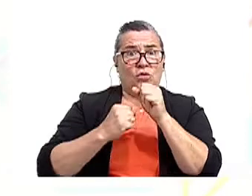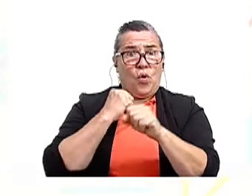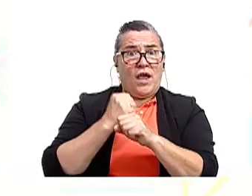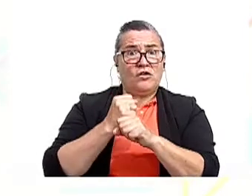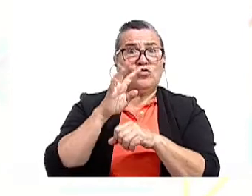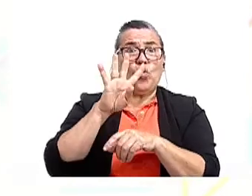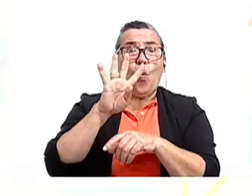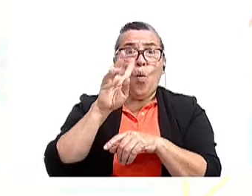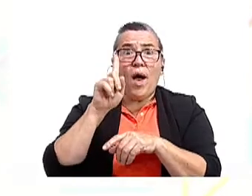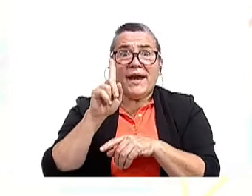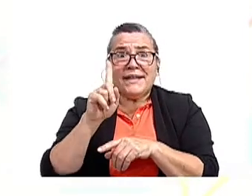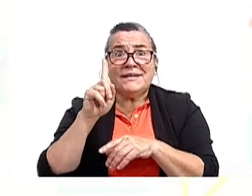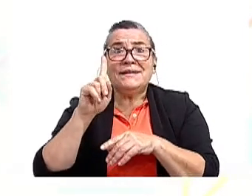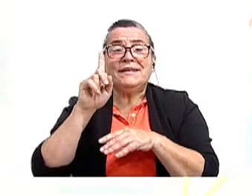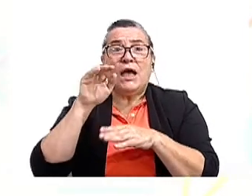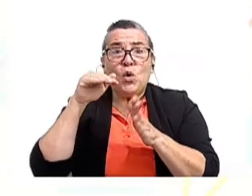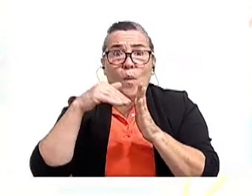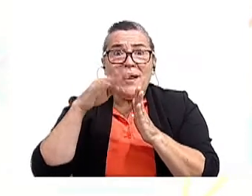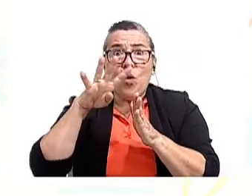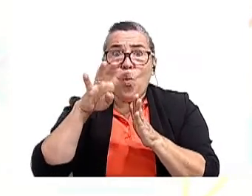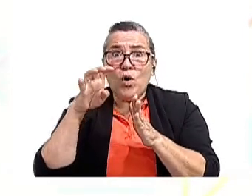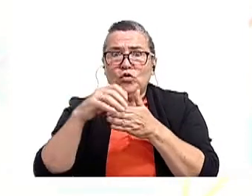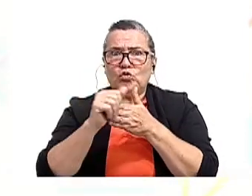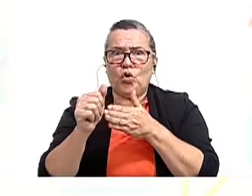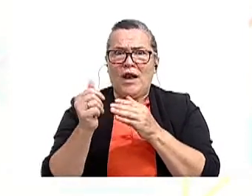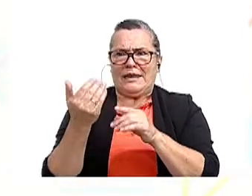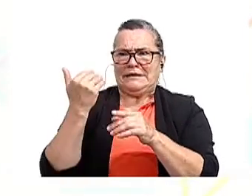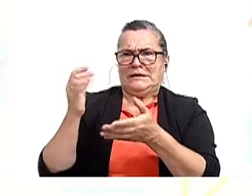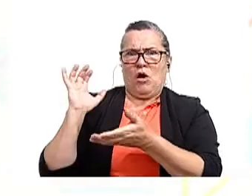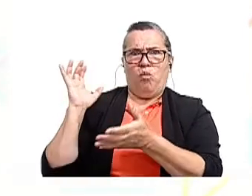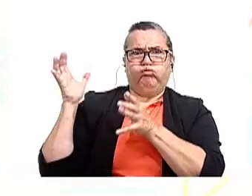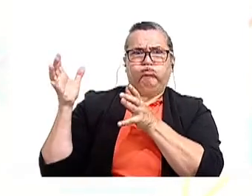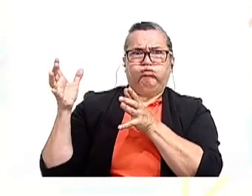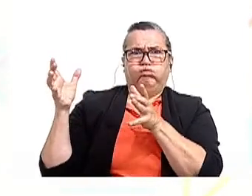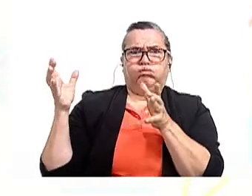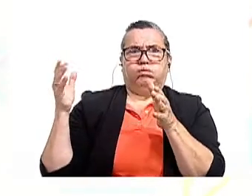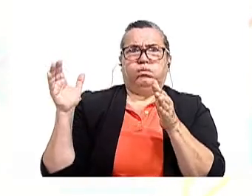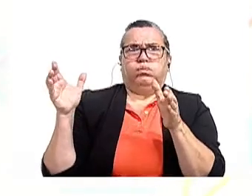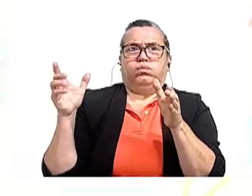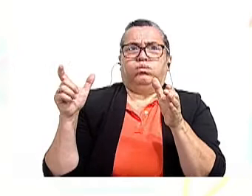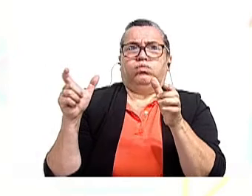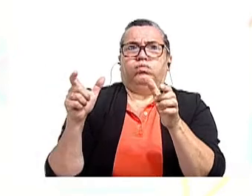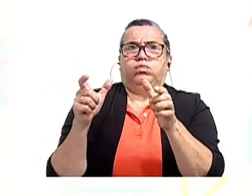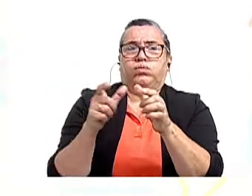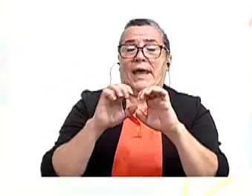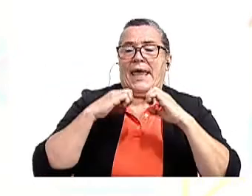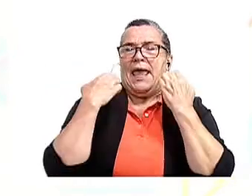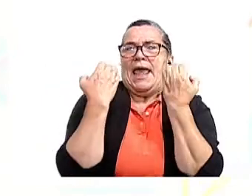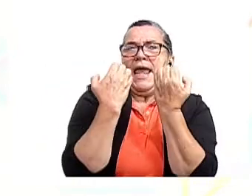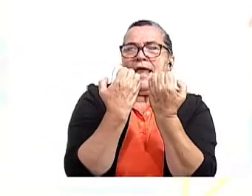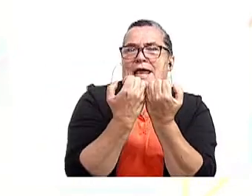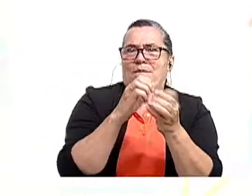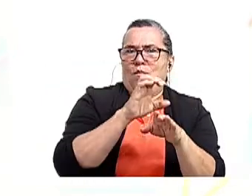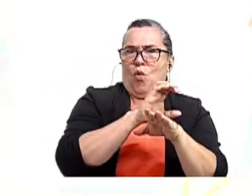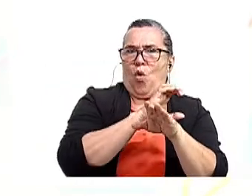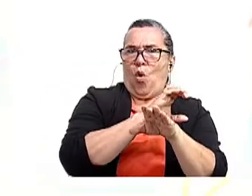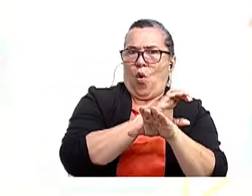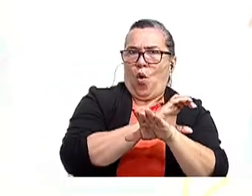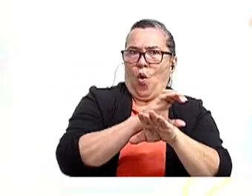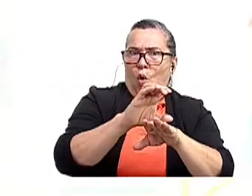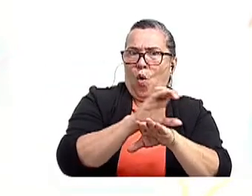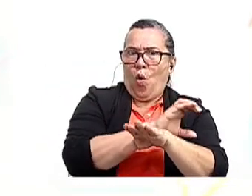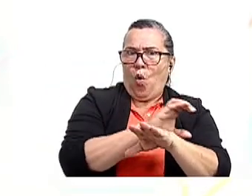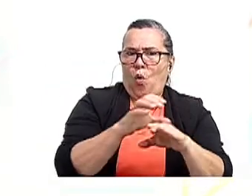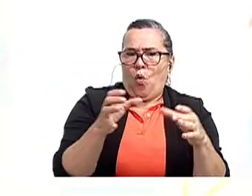$41,400. El equipo de cómputo varía linealmente con respecto al tiempo. ¿De acuerdo?